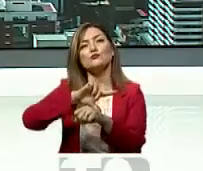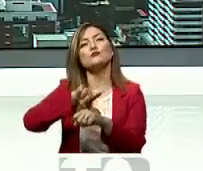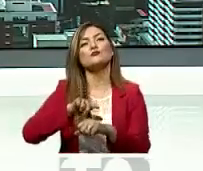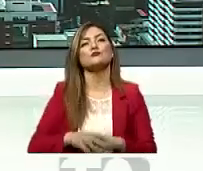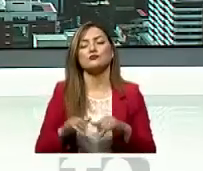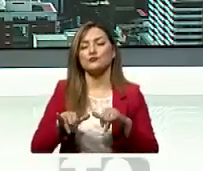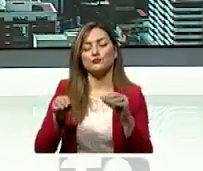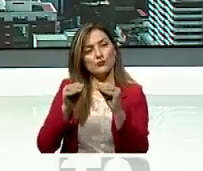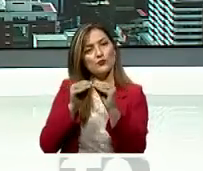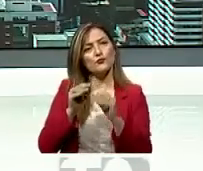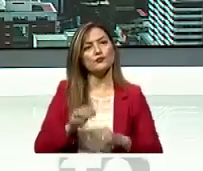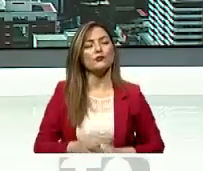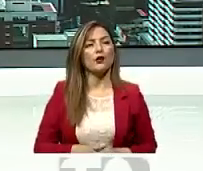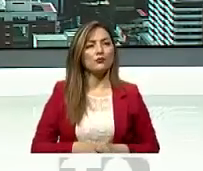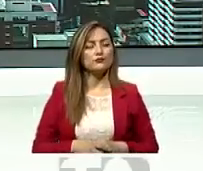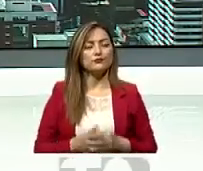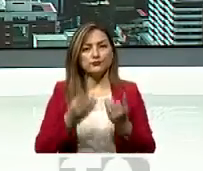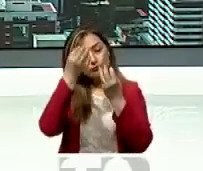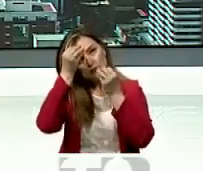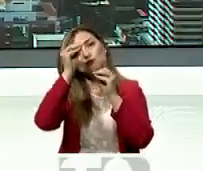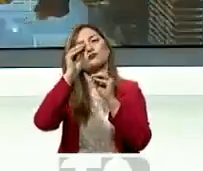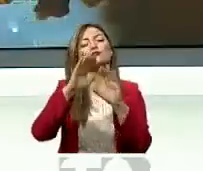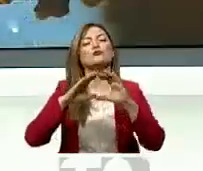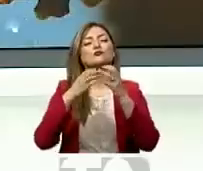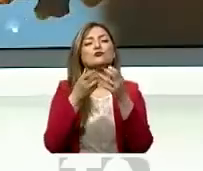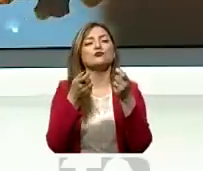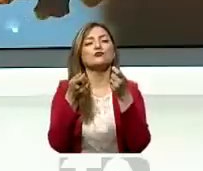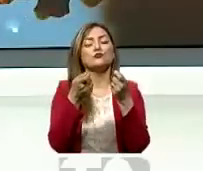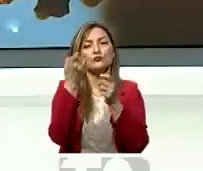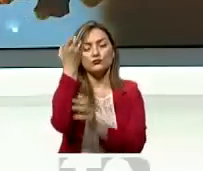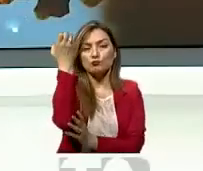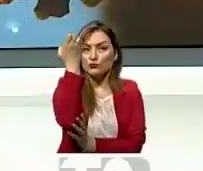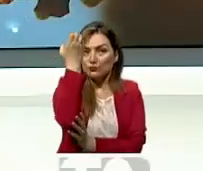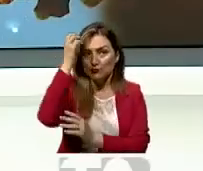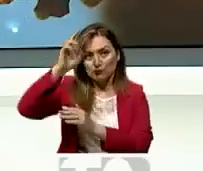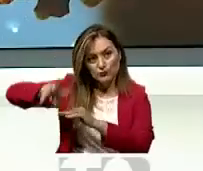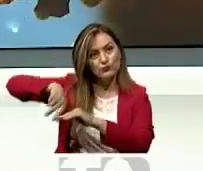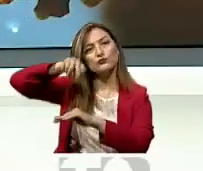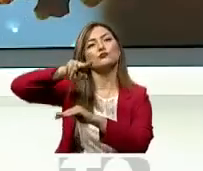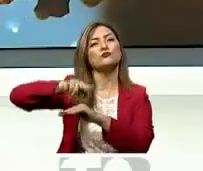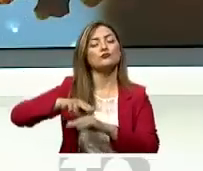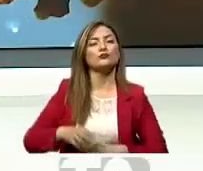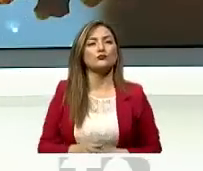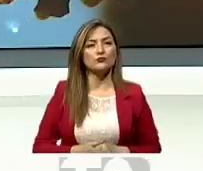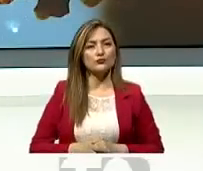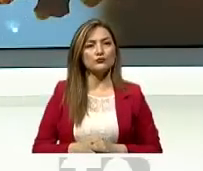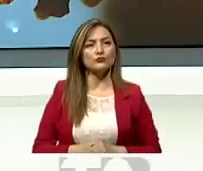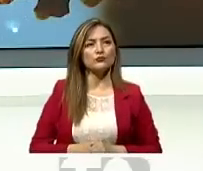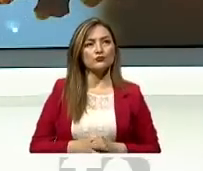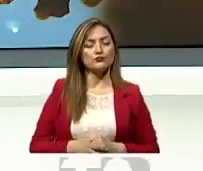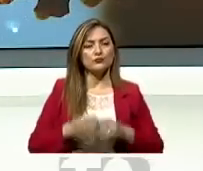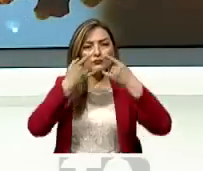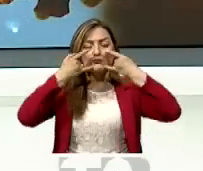6:35. Continuamos con más noticias. Y ahora les contamos que el Comité de Operaciones de Emergencia Nacional ratificó que el uso de la